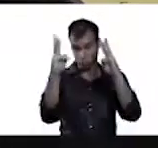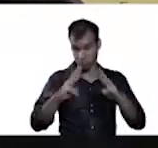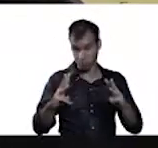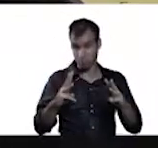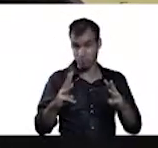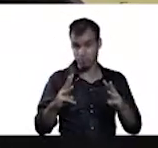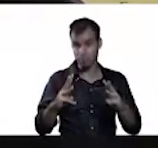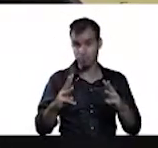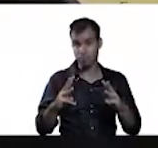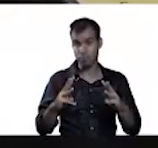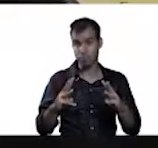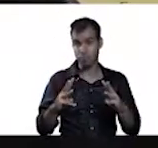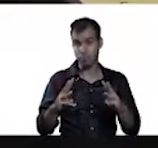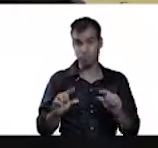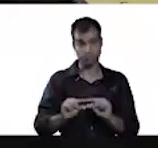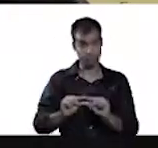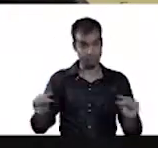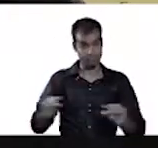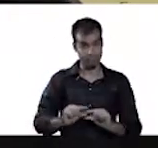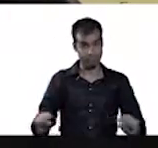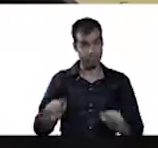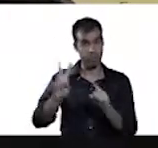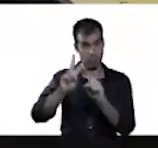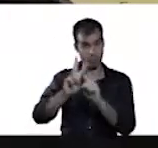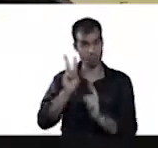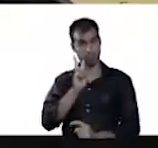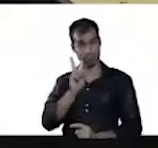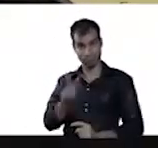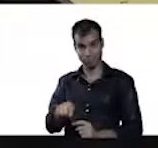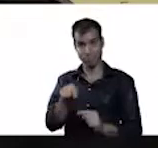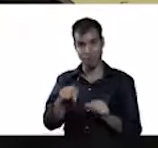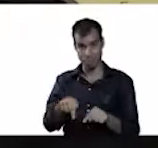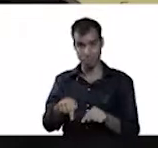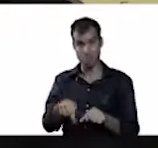página, al portal de Cuba Educa,